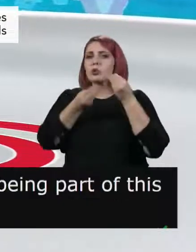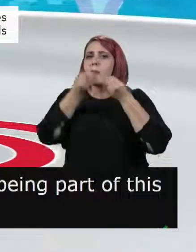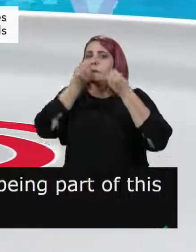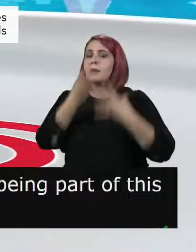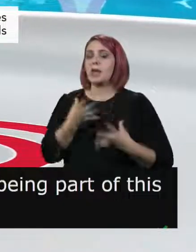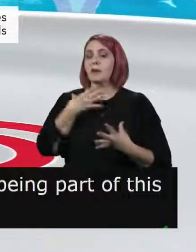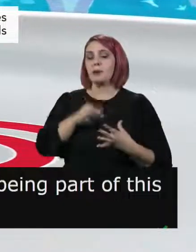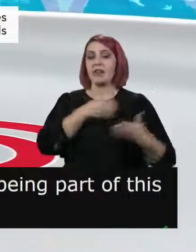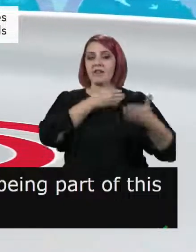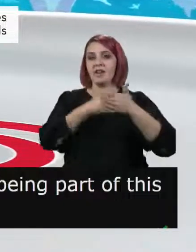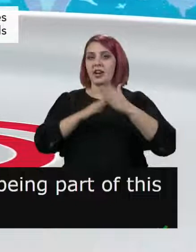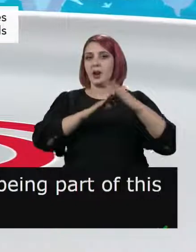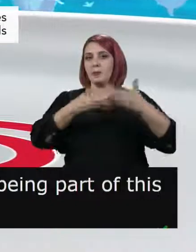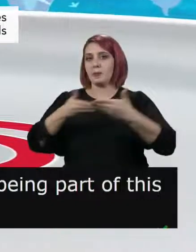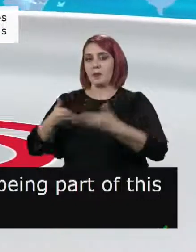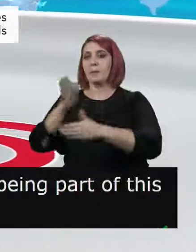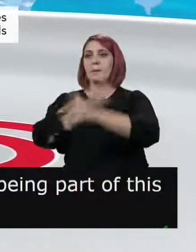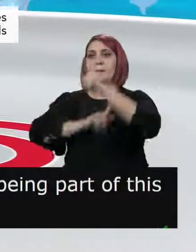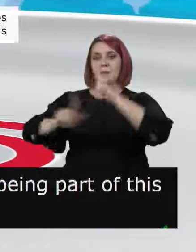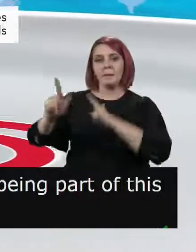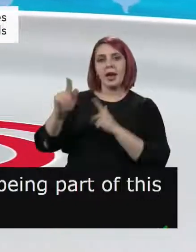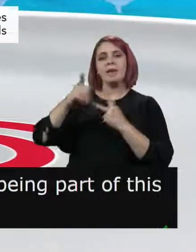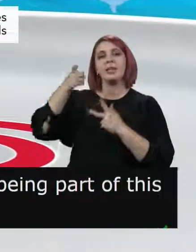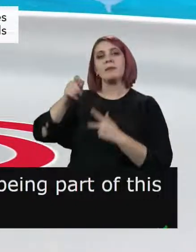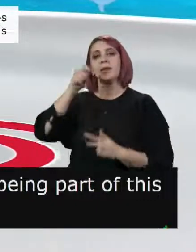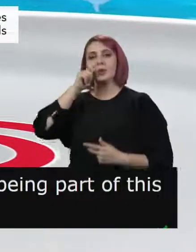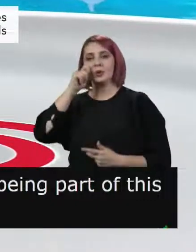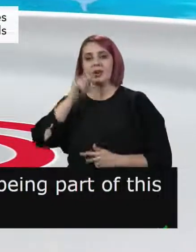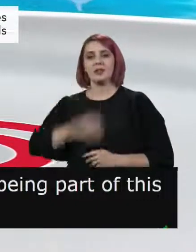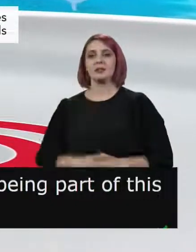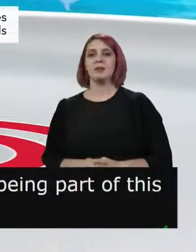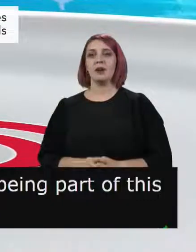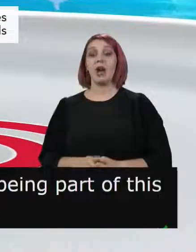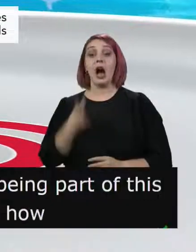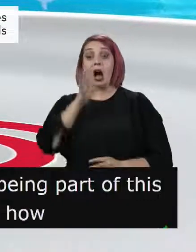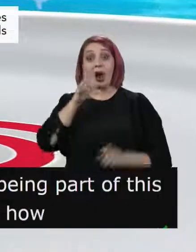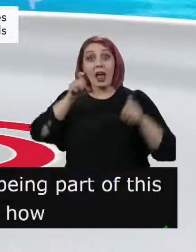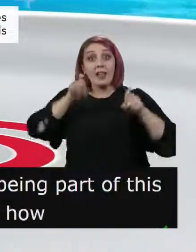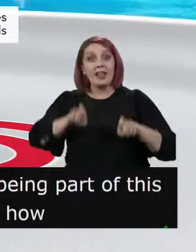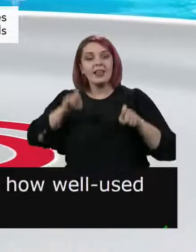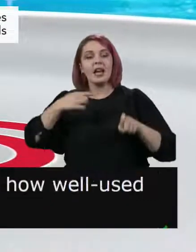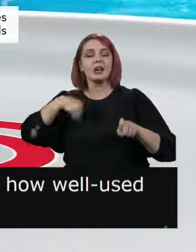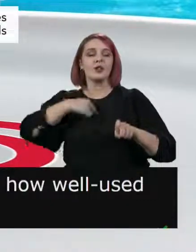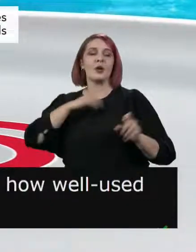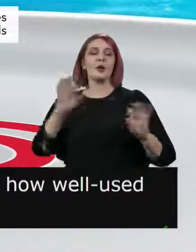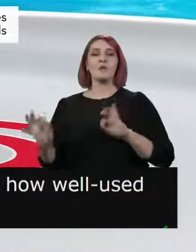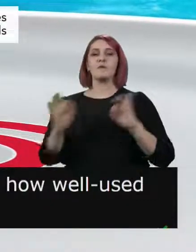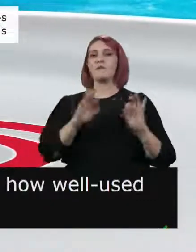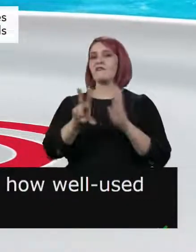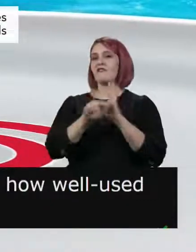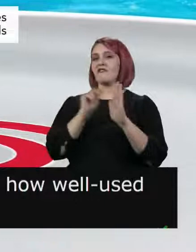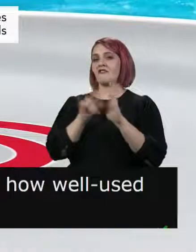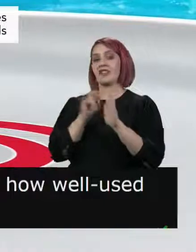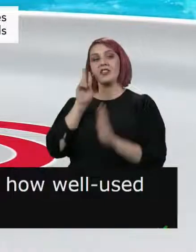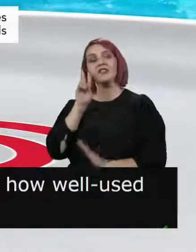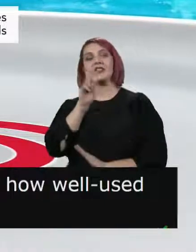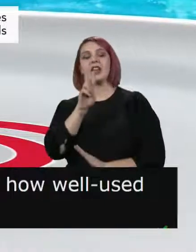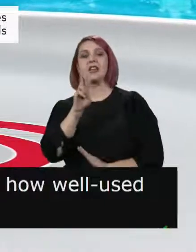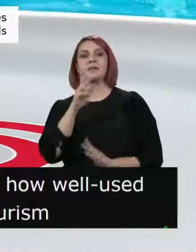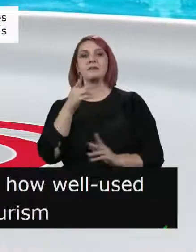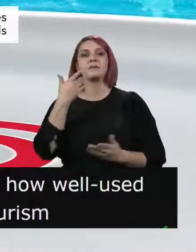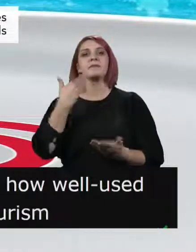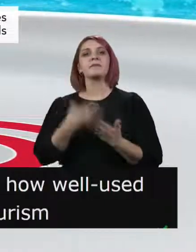how well-used technology can eliminate barriers in travel and tourism. During